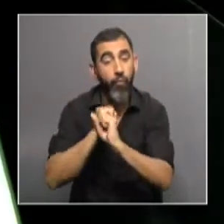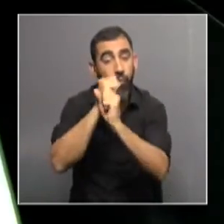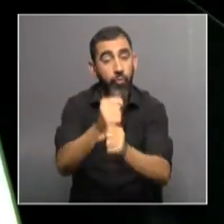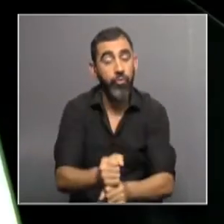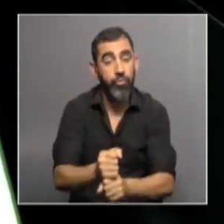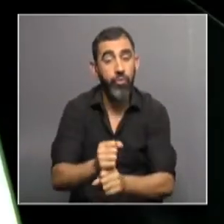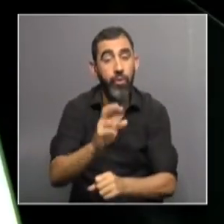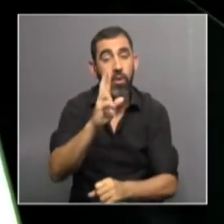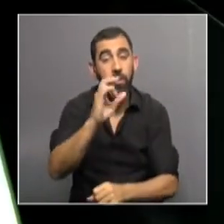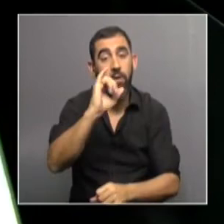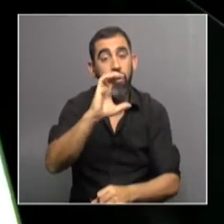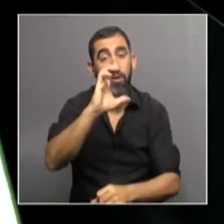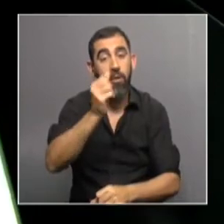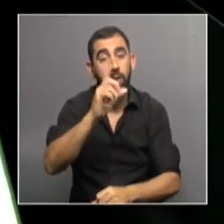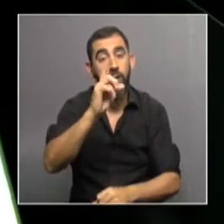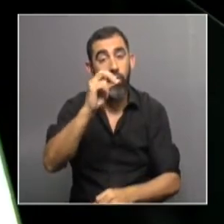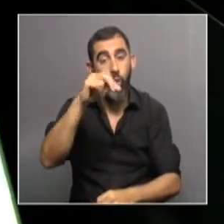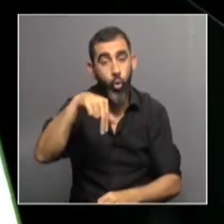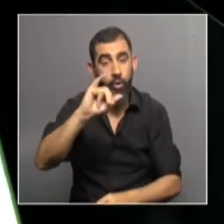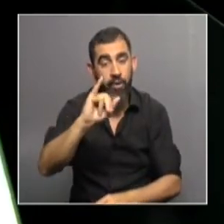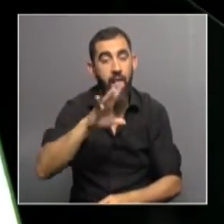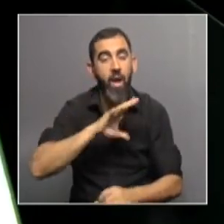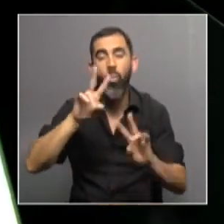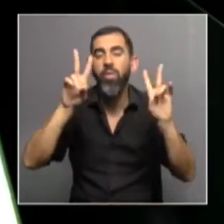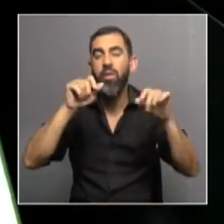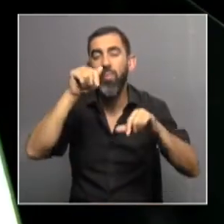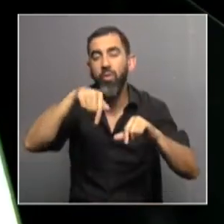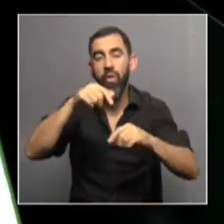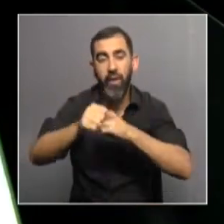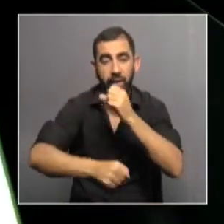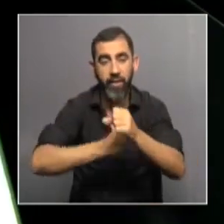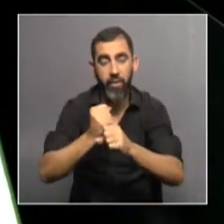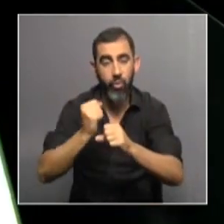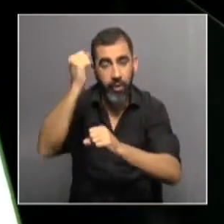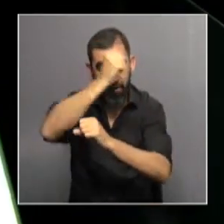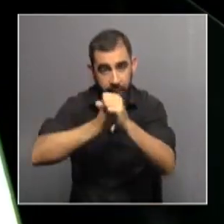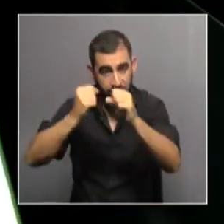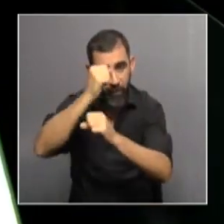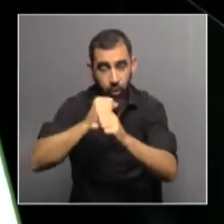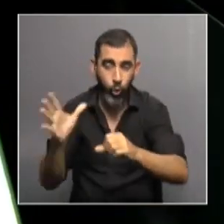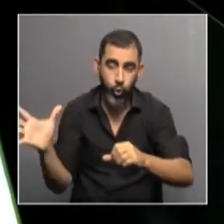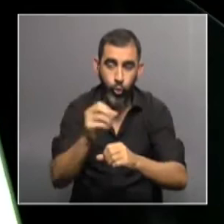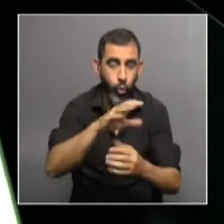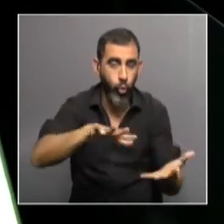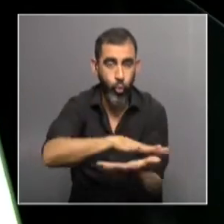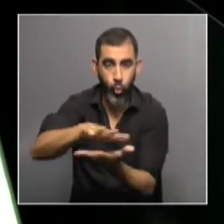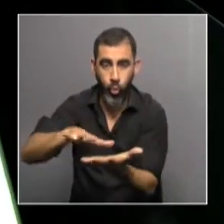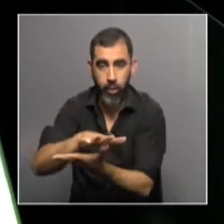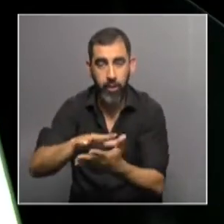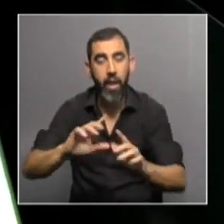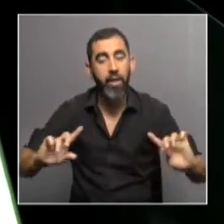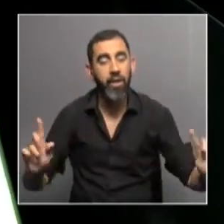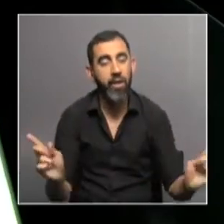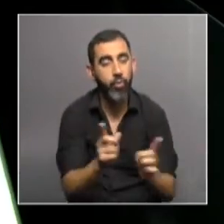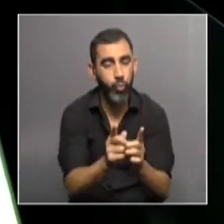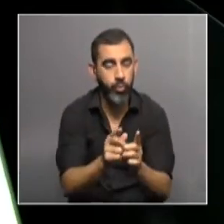Julio Ricaldoni hubo un lema un tema central para este año Ingeniería en todas partes hay un resumen